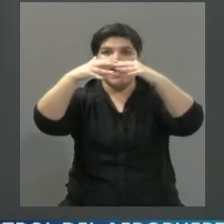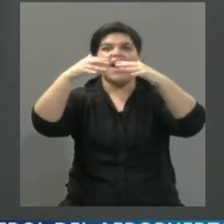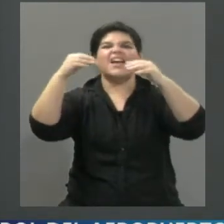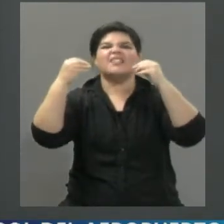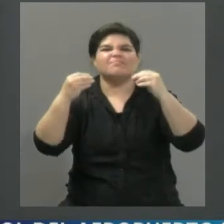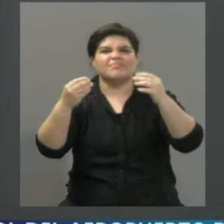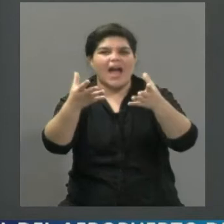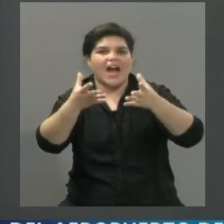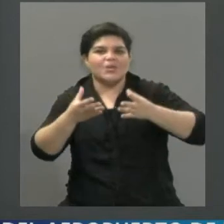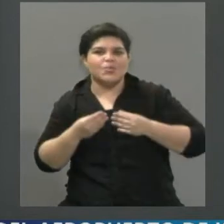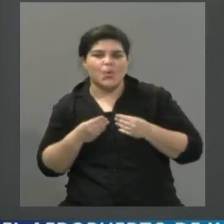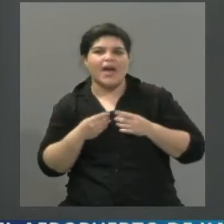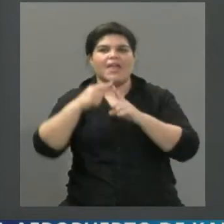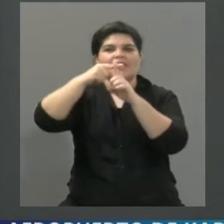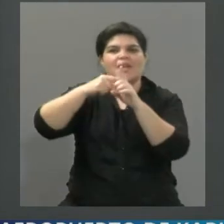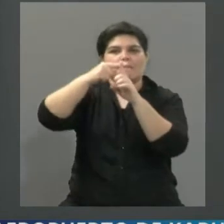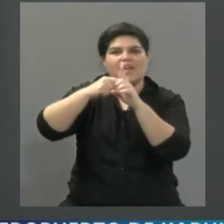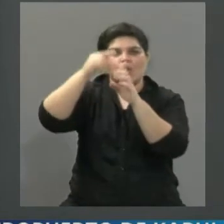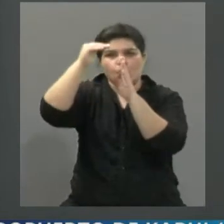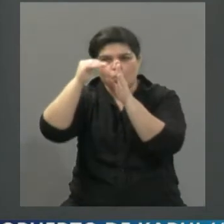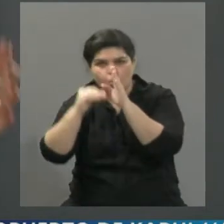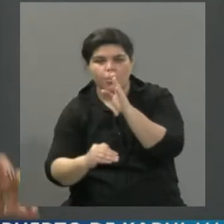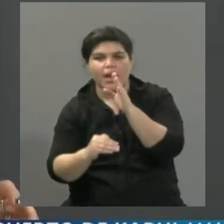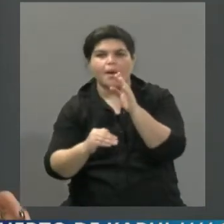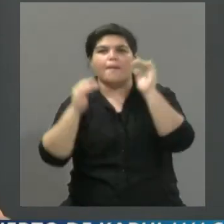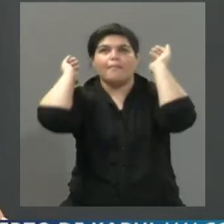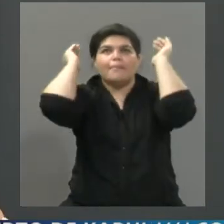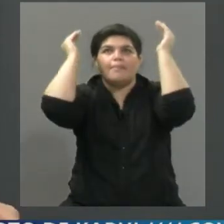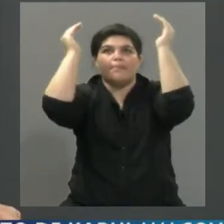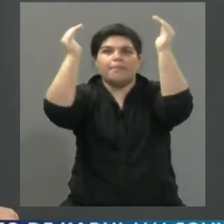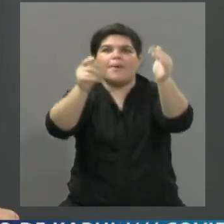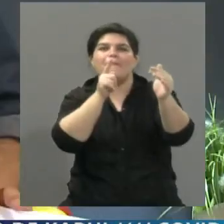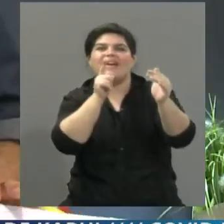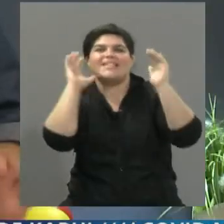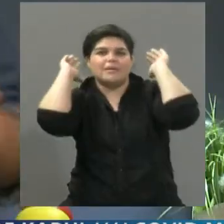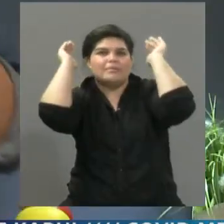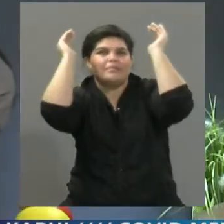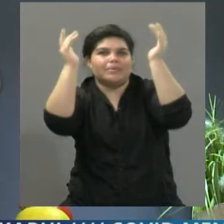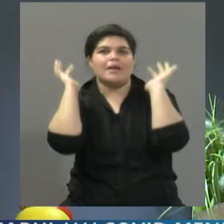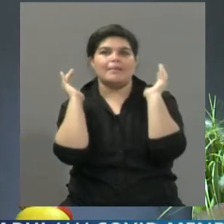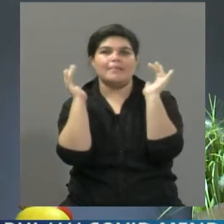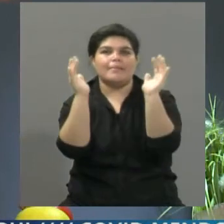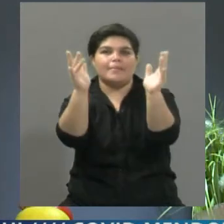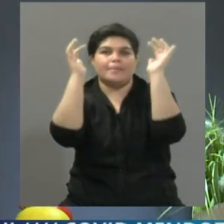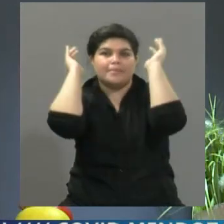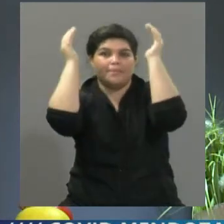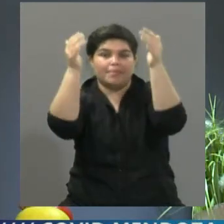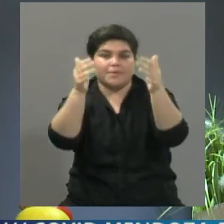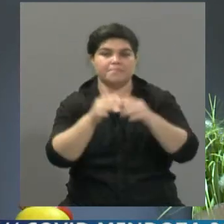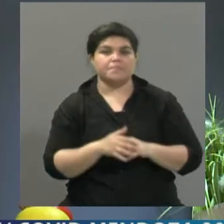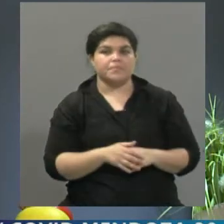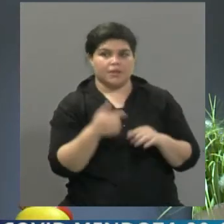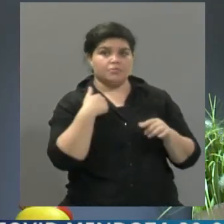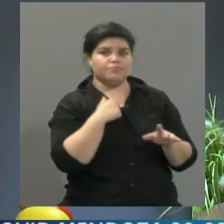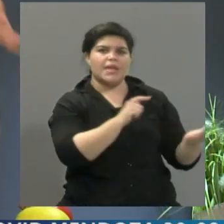la posibilidad de mayor sombra, por definirlo de alguna manera más común. Yo en el departamento estoy viviendo cerca de la zona de la Sexta, pero